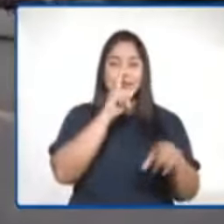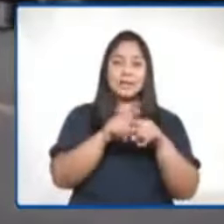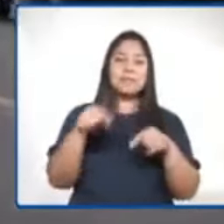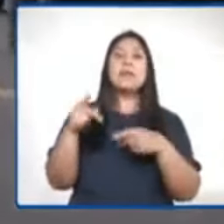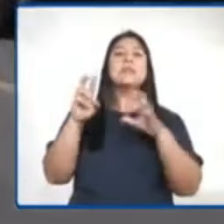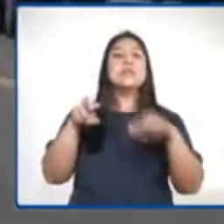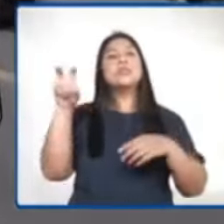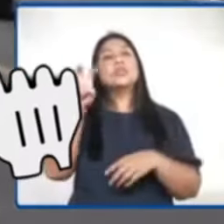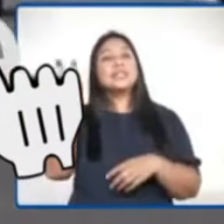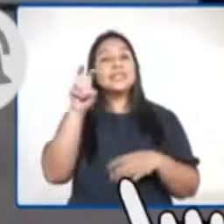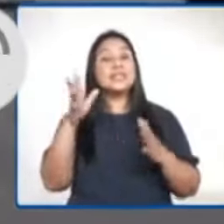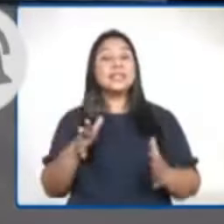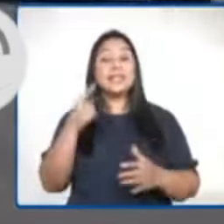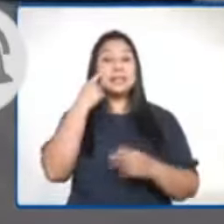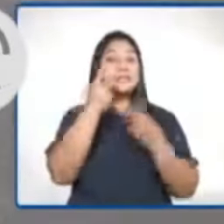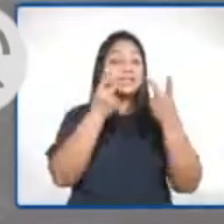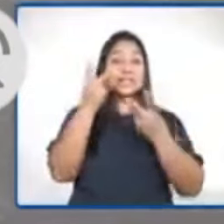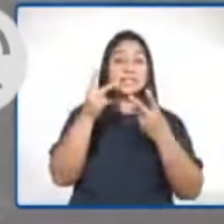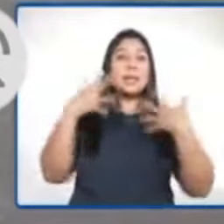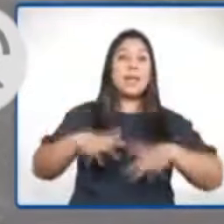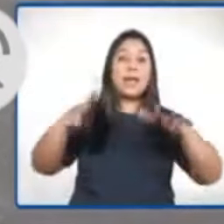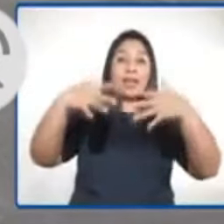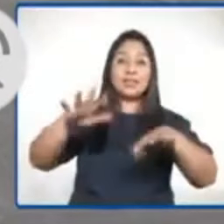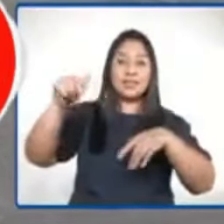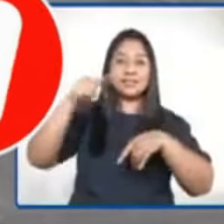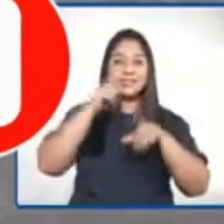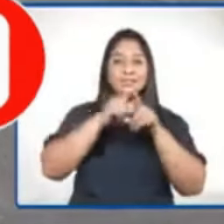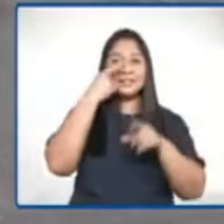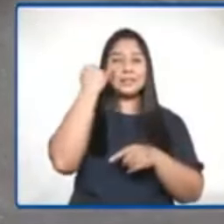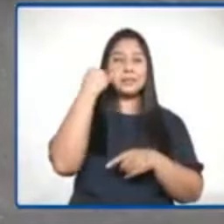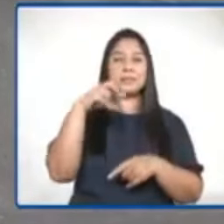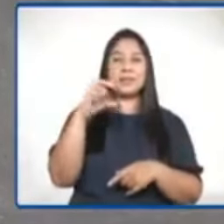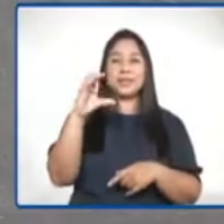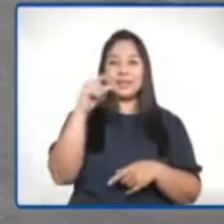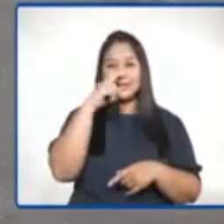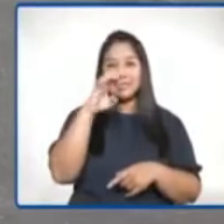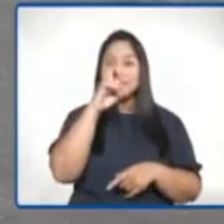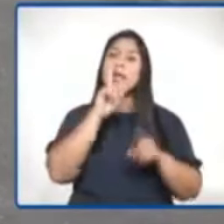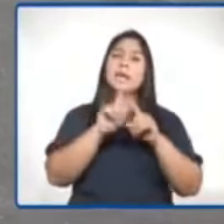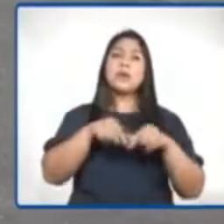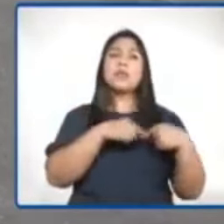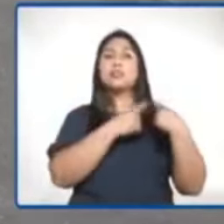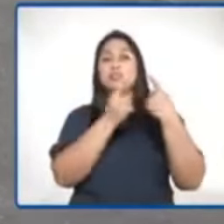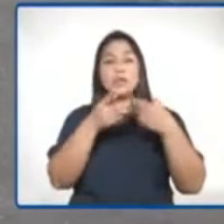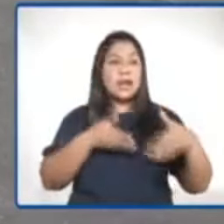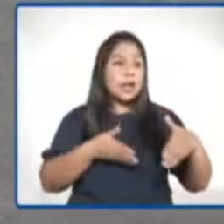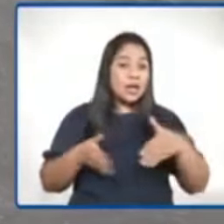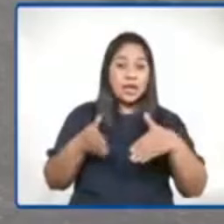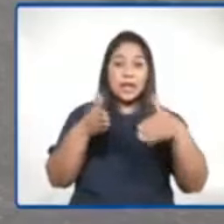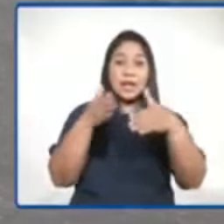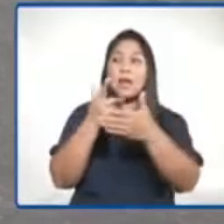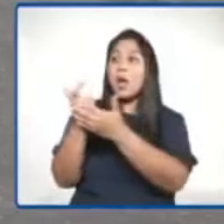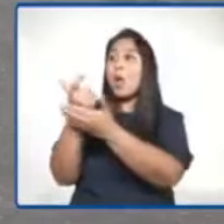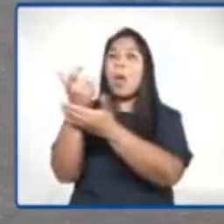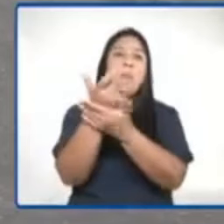visitantes, los turistas visitan bastante las playas que tenemos acá en Zipacate, y quiera que no, en el transcurso del camino ellos pasan a comprar algo